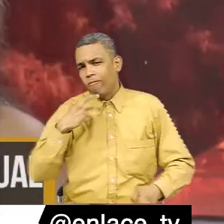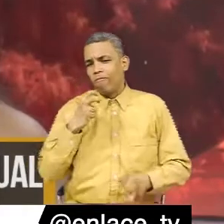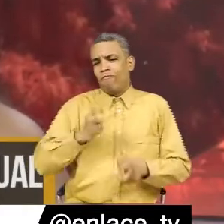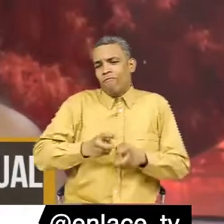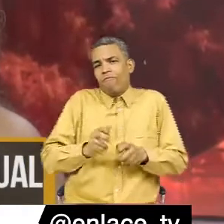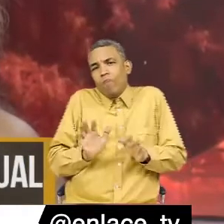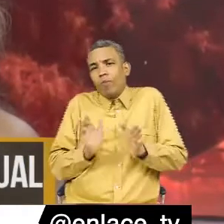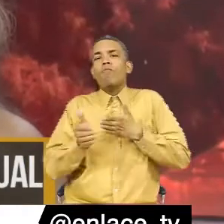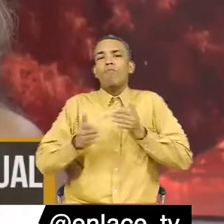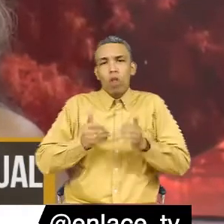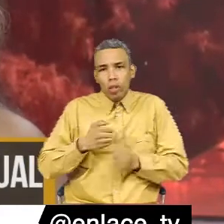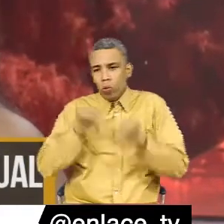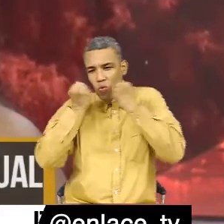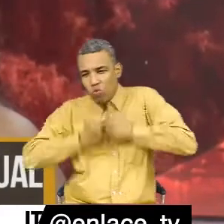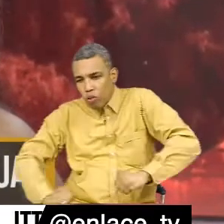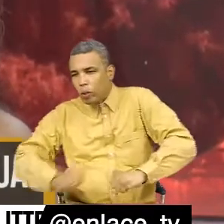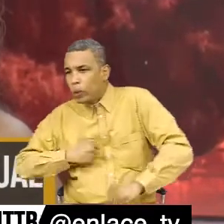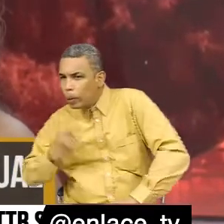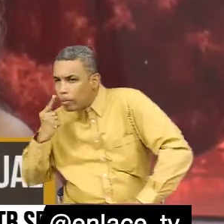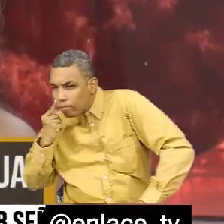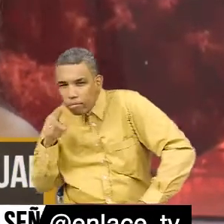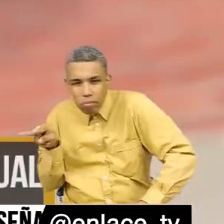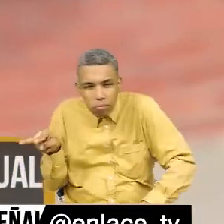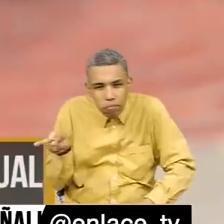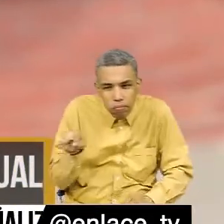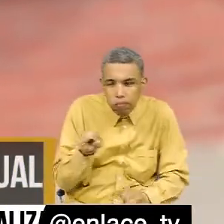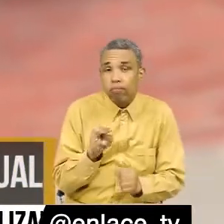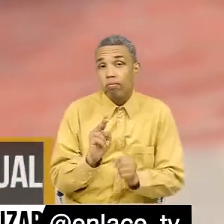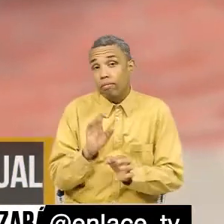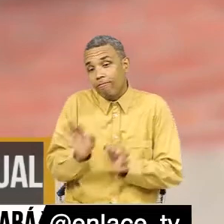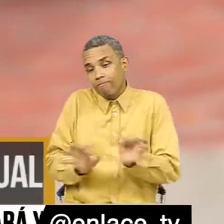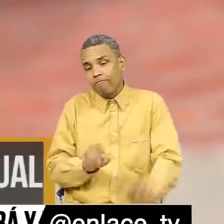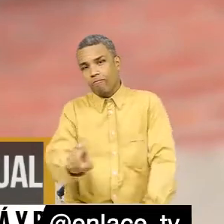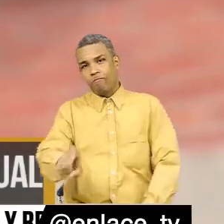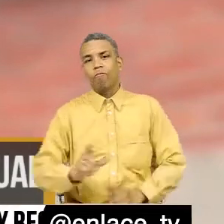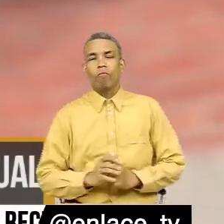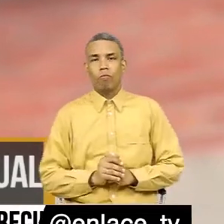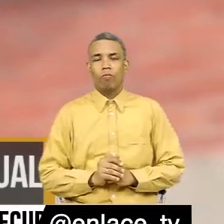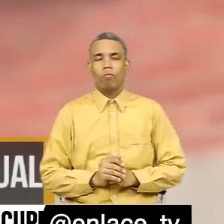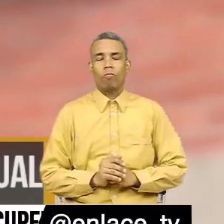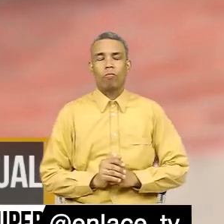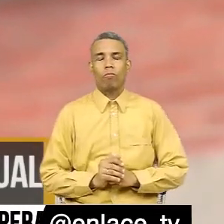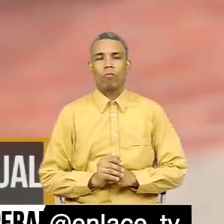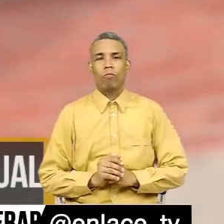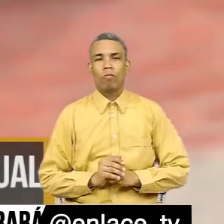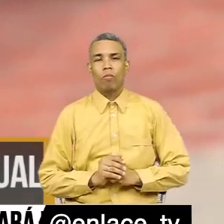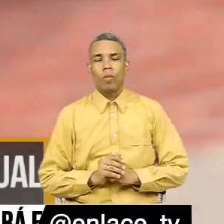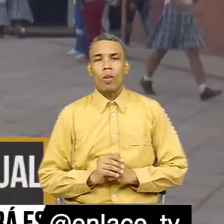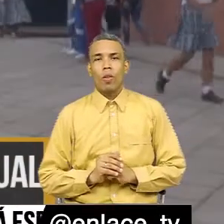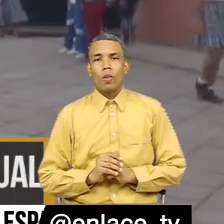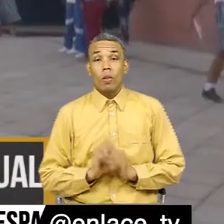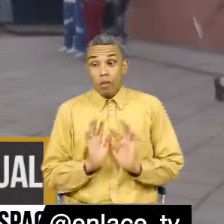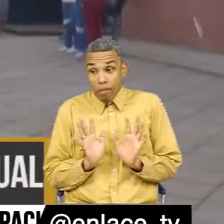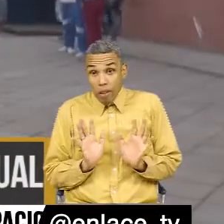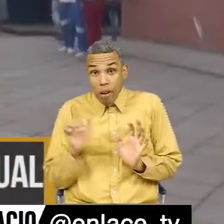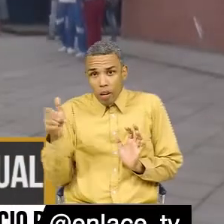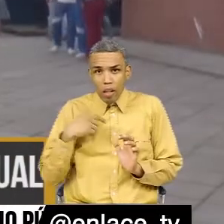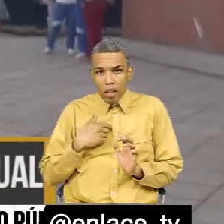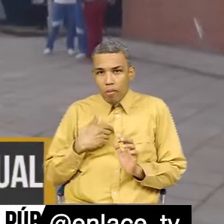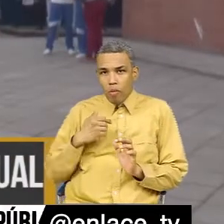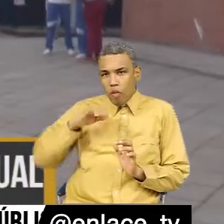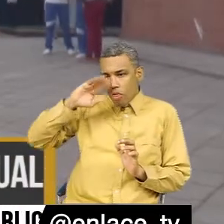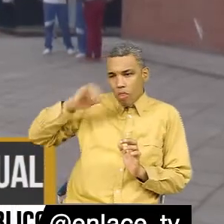a actuar de la manera que nos corresponde hacerlo. Aunque este suceso ya está en conocimiento y en investigación por parte de las autoridades, la